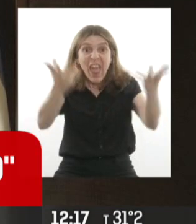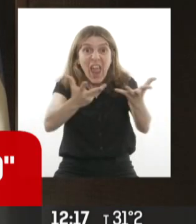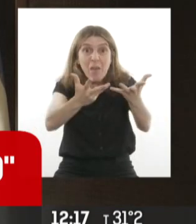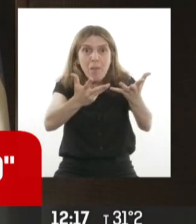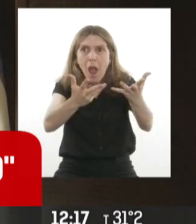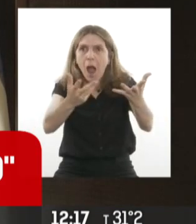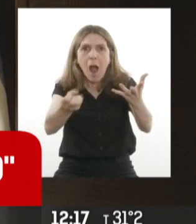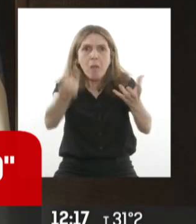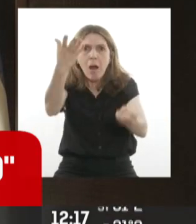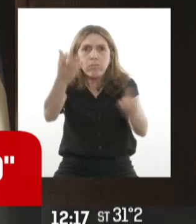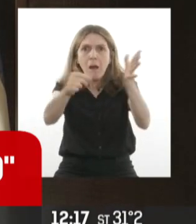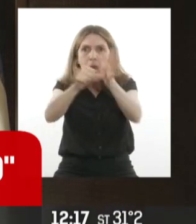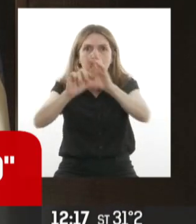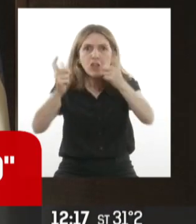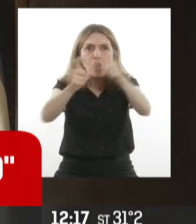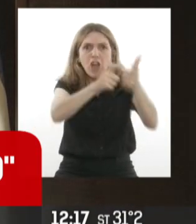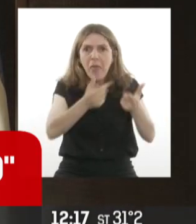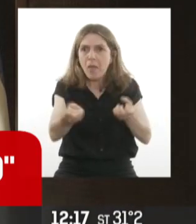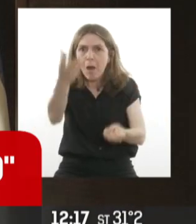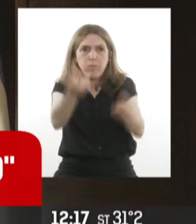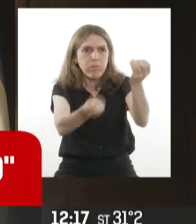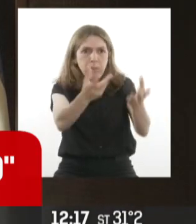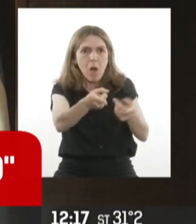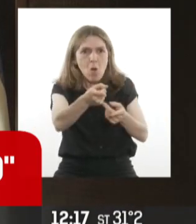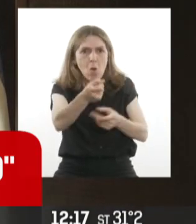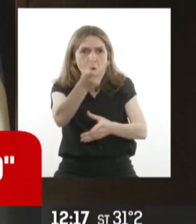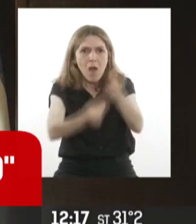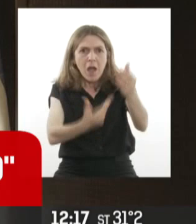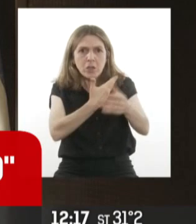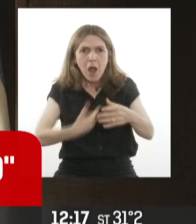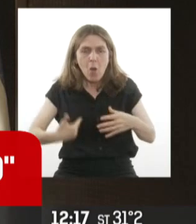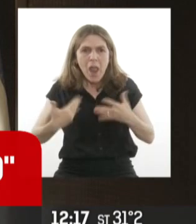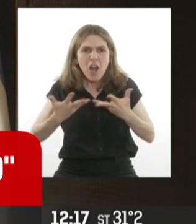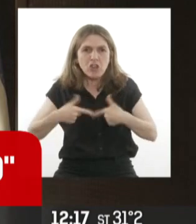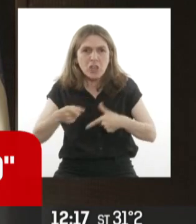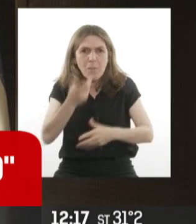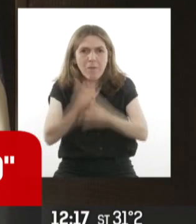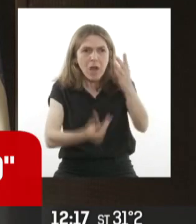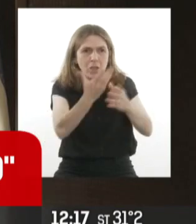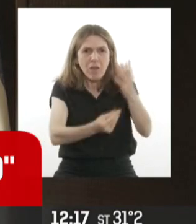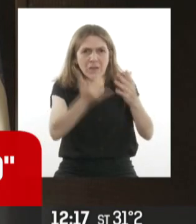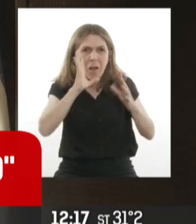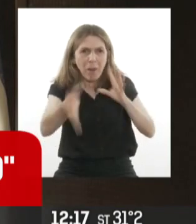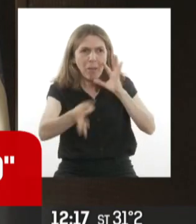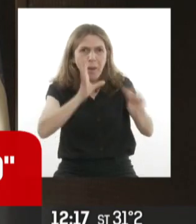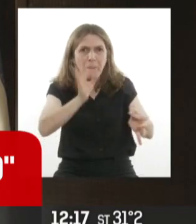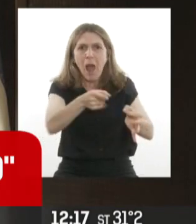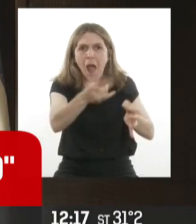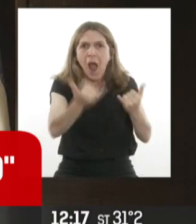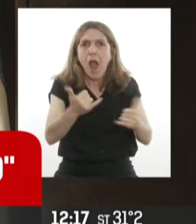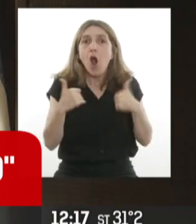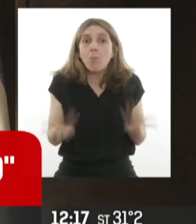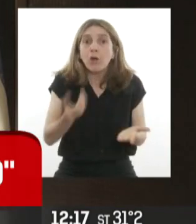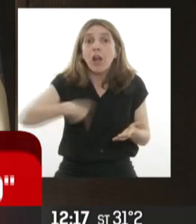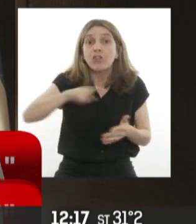descubierto son todas las incapacidades de este sistema. Y por lo tanto, esa oportunidad existe y tenemos